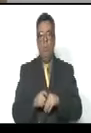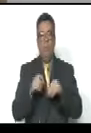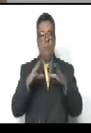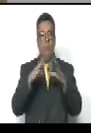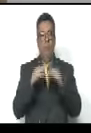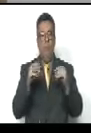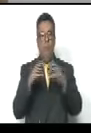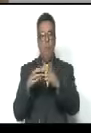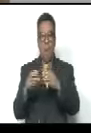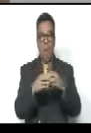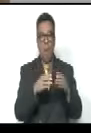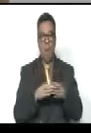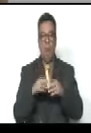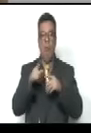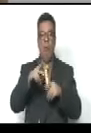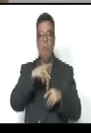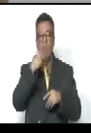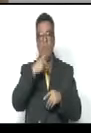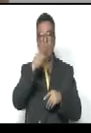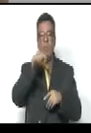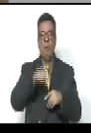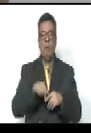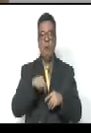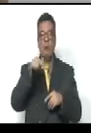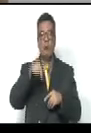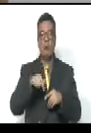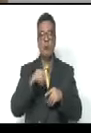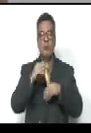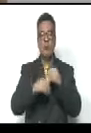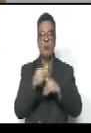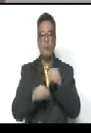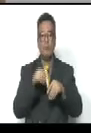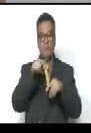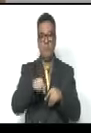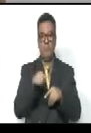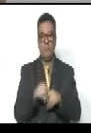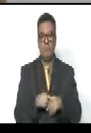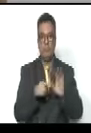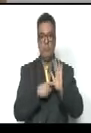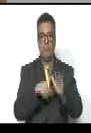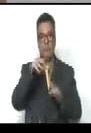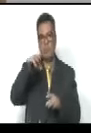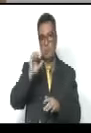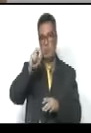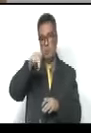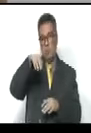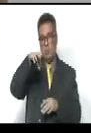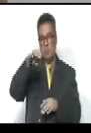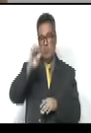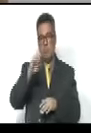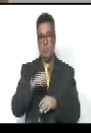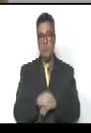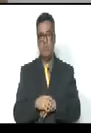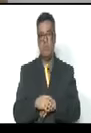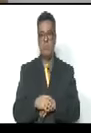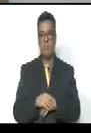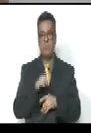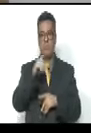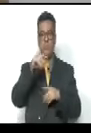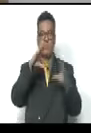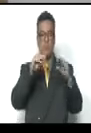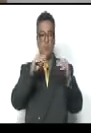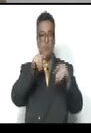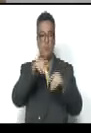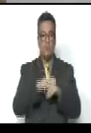todas las organizaciones políticas debidamente acreditadas ante el Consejo Nacional Electoral. Estamos